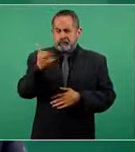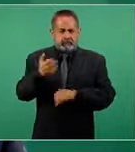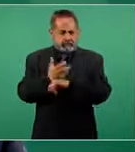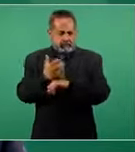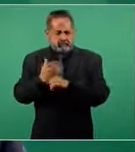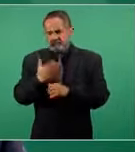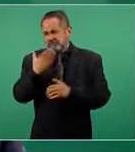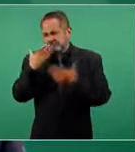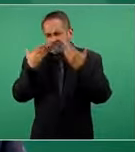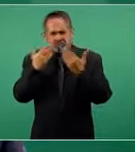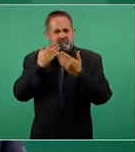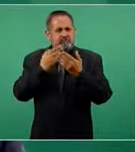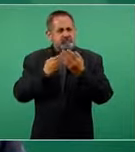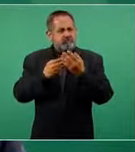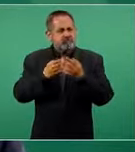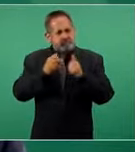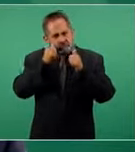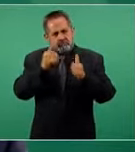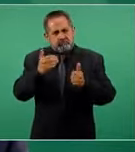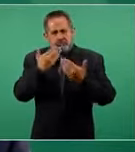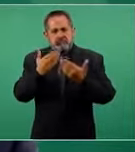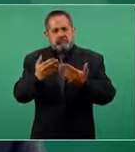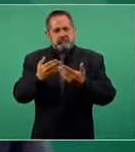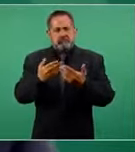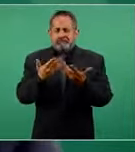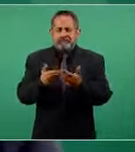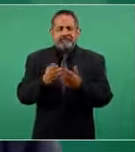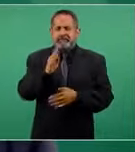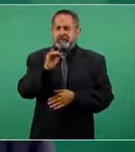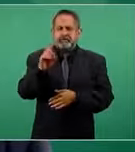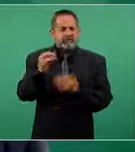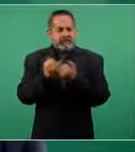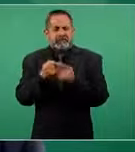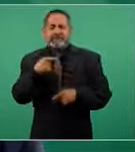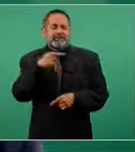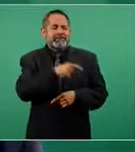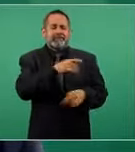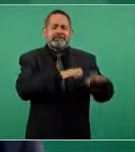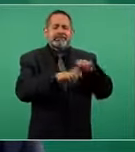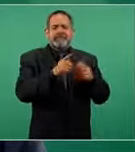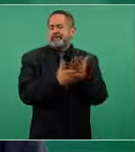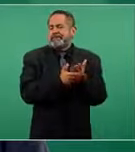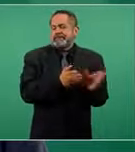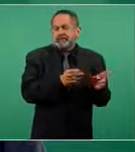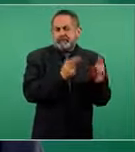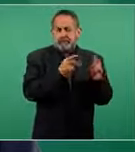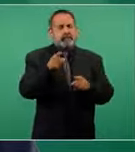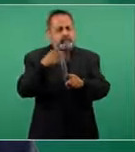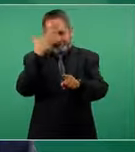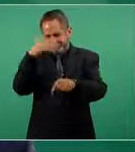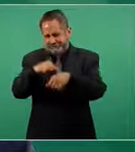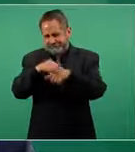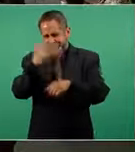Se ha portado muy bien, igual que el presidente Biden. Esto es otro asunto. A ti te consta